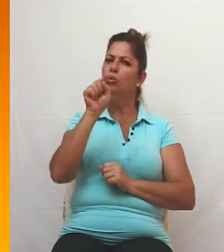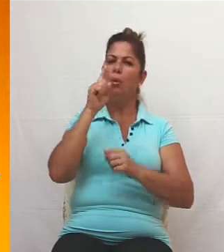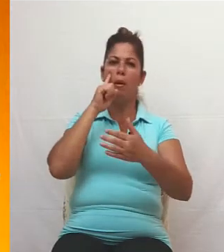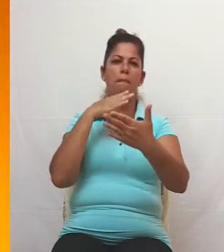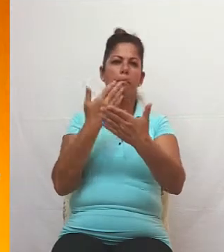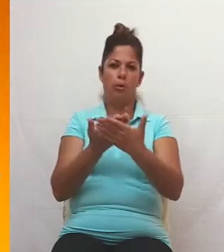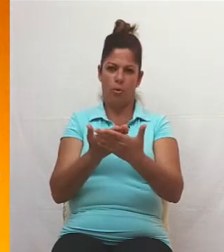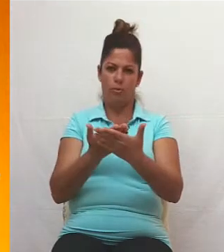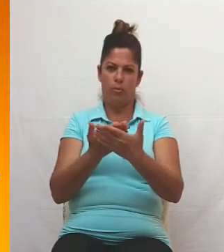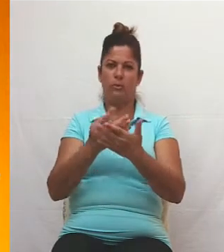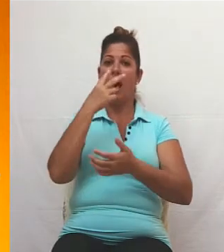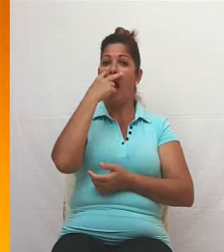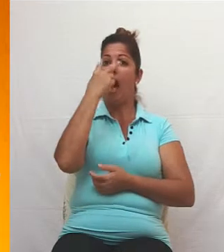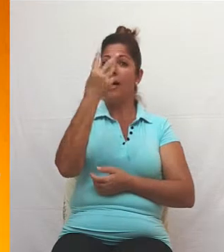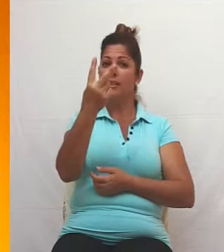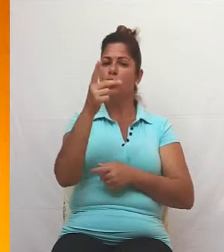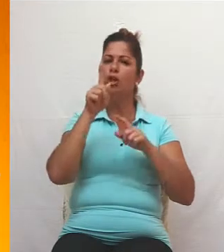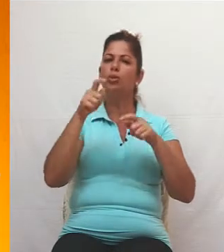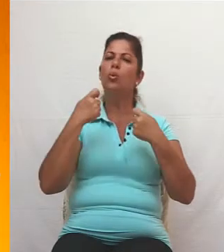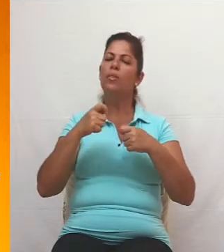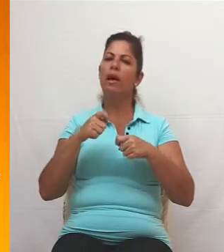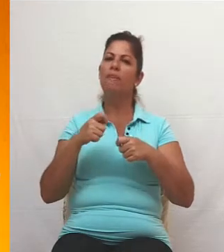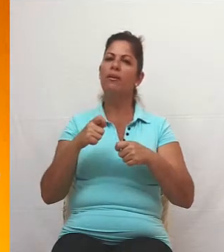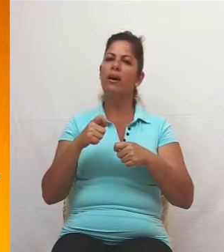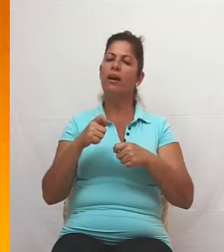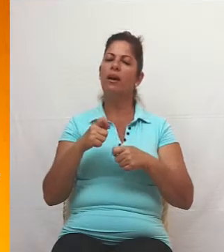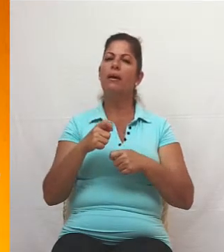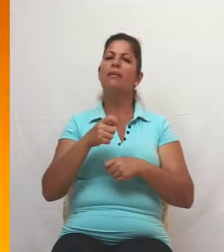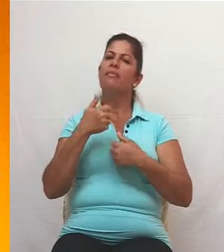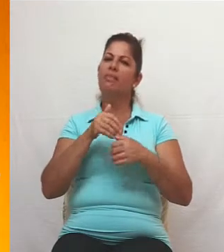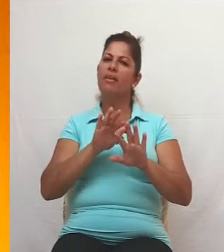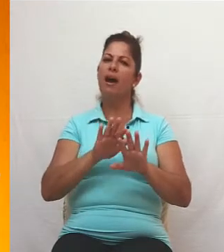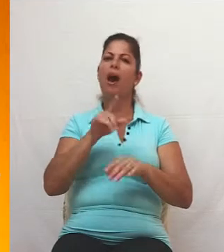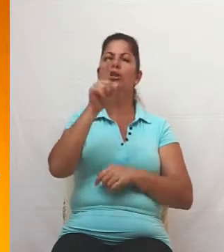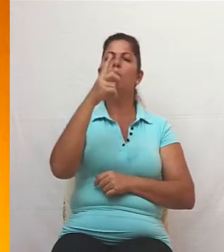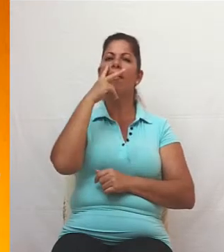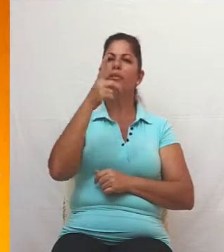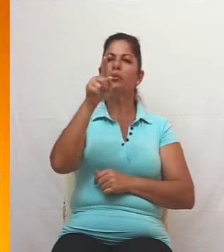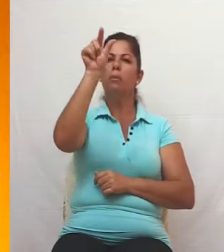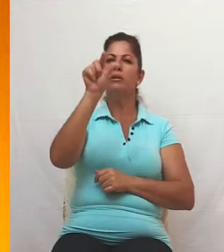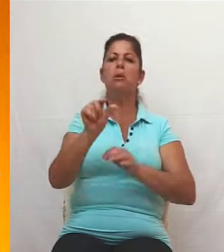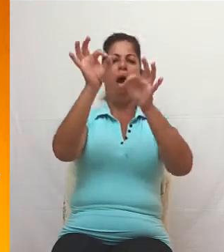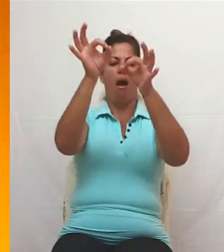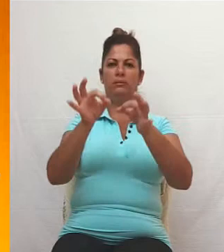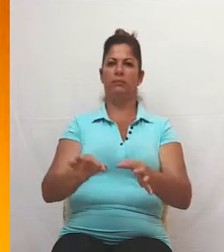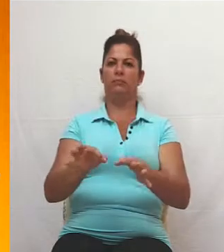el propósito de atendernos es permitirnos percibir lo que somos